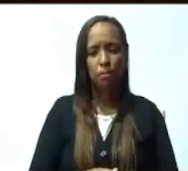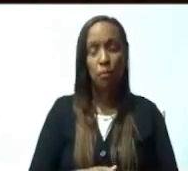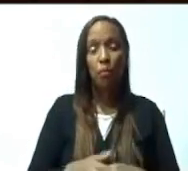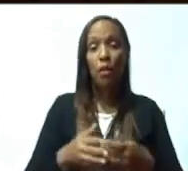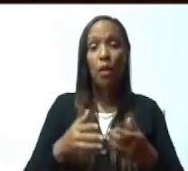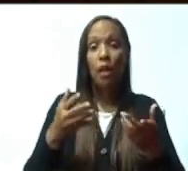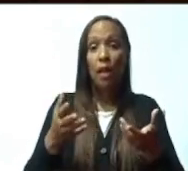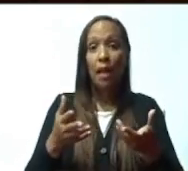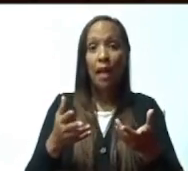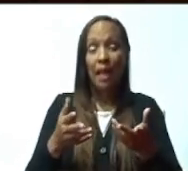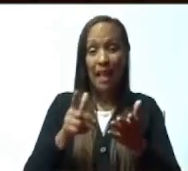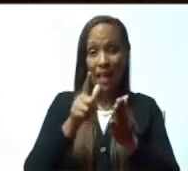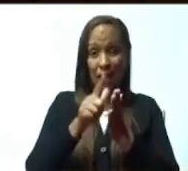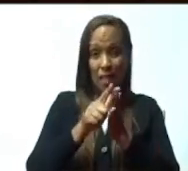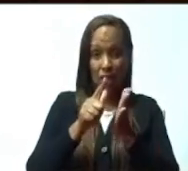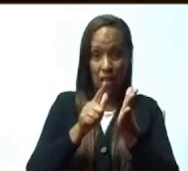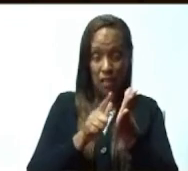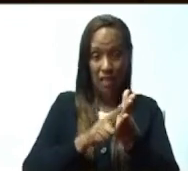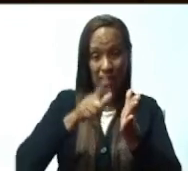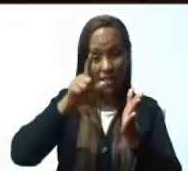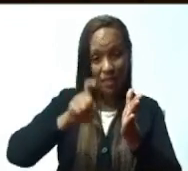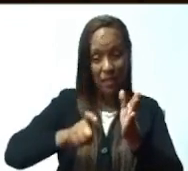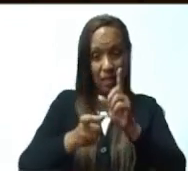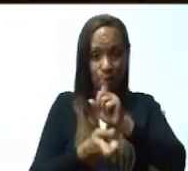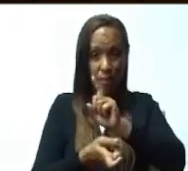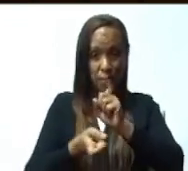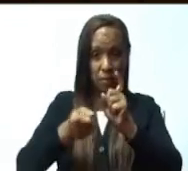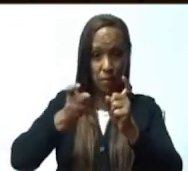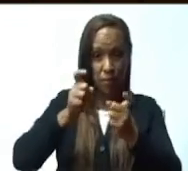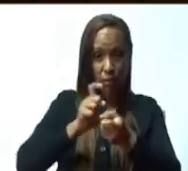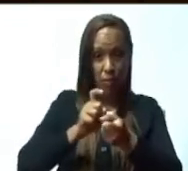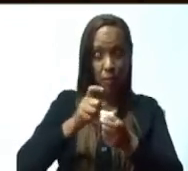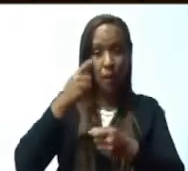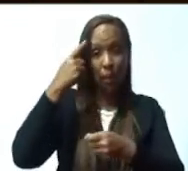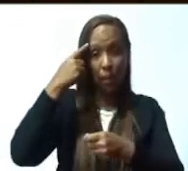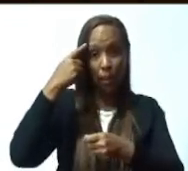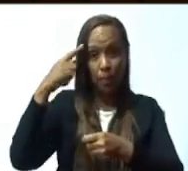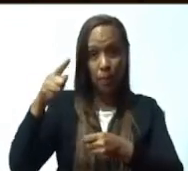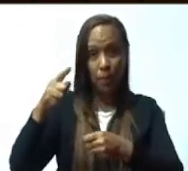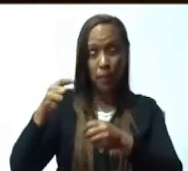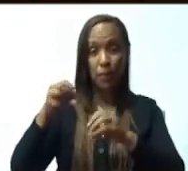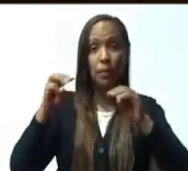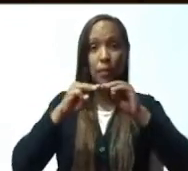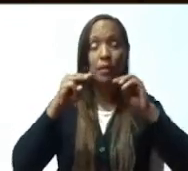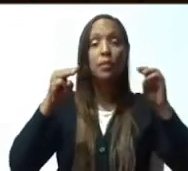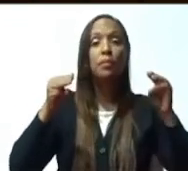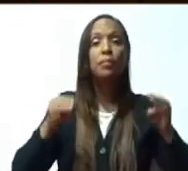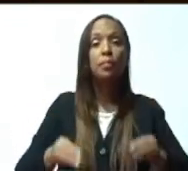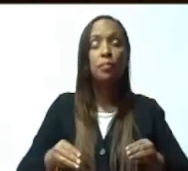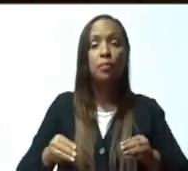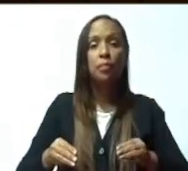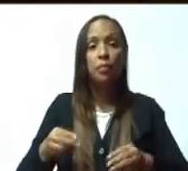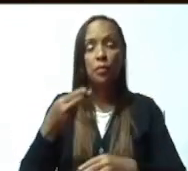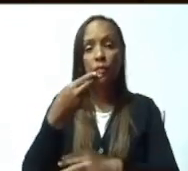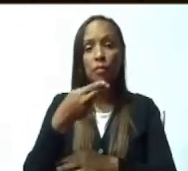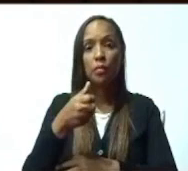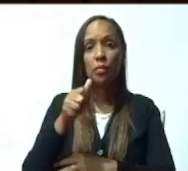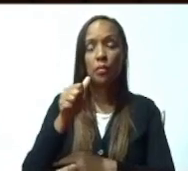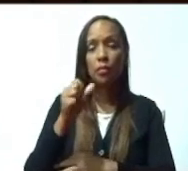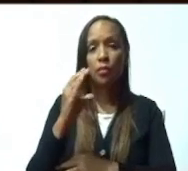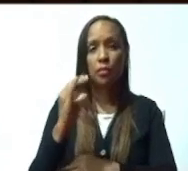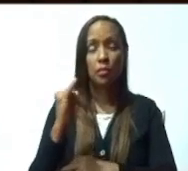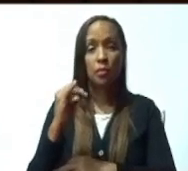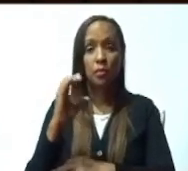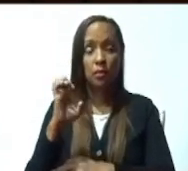para que el ministro de Hacienda haga la negociación directa de los bonos y no busque intermediario?